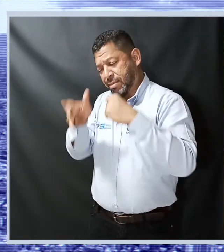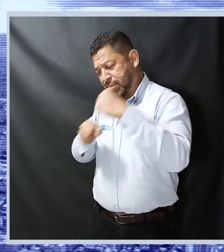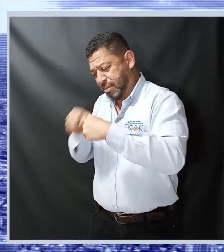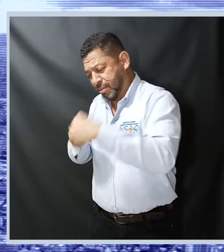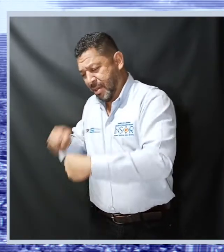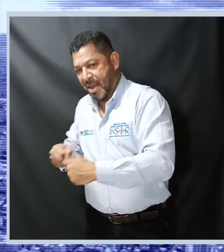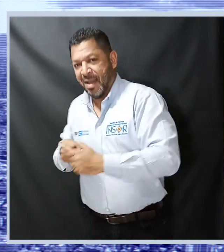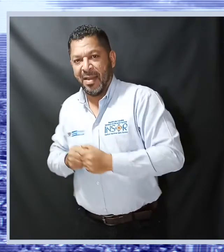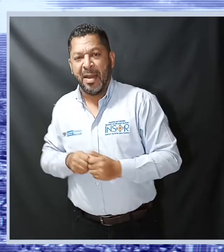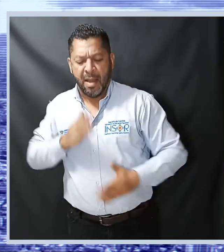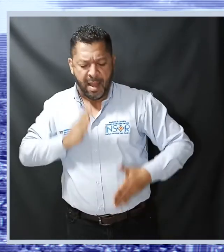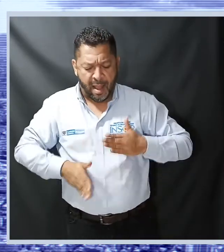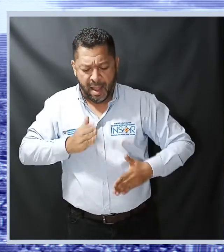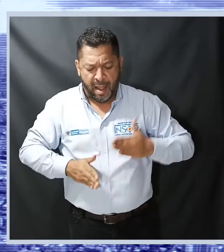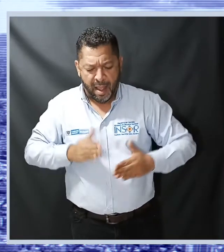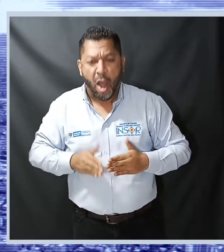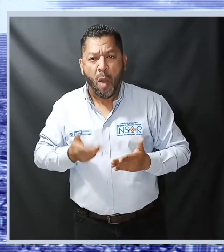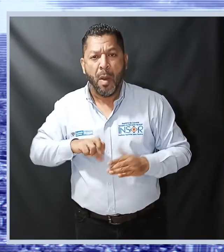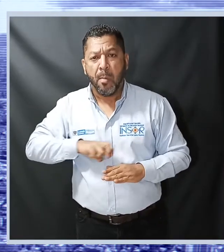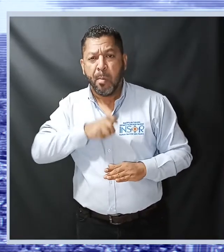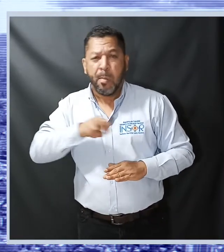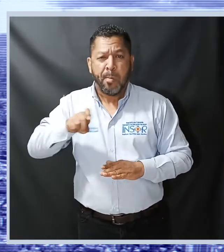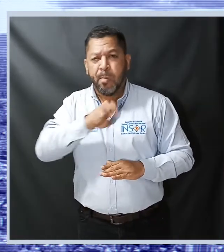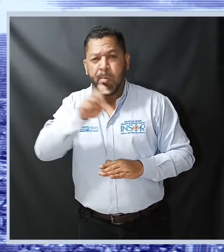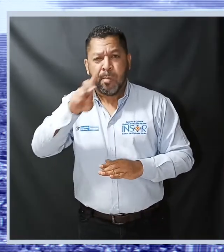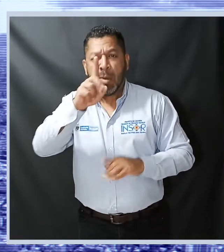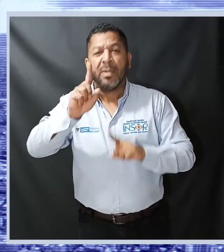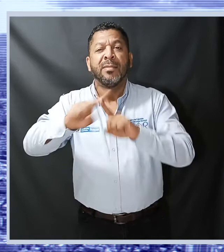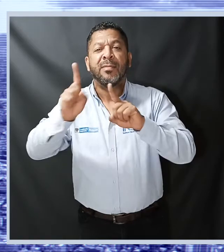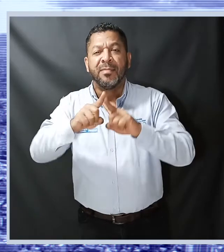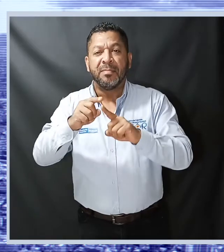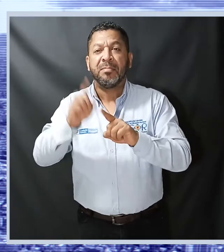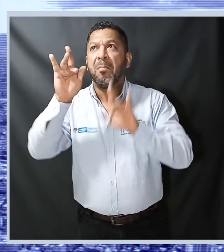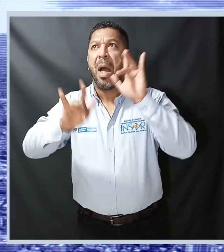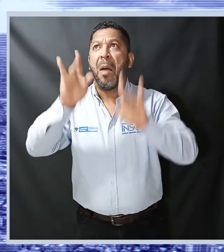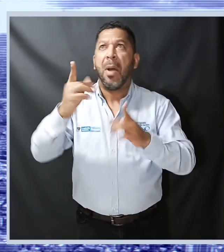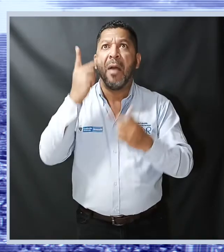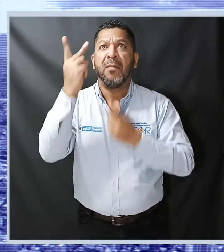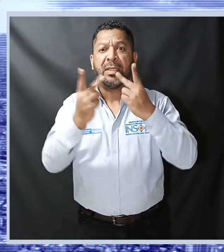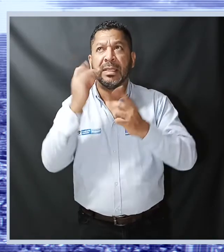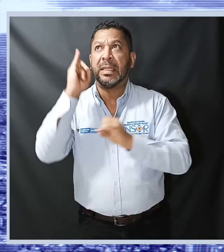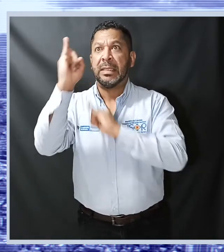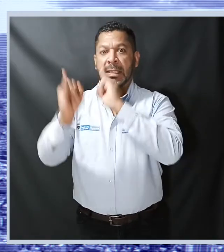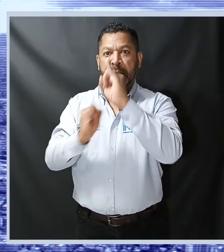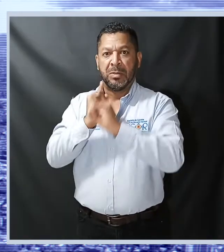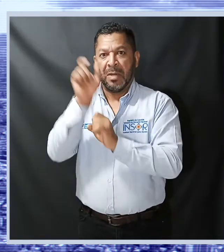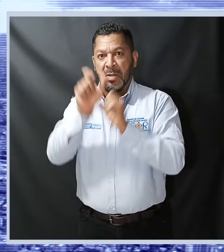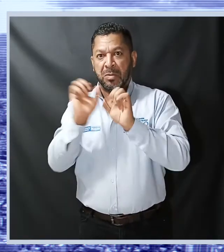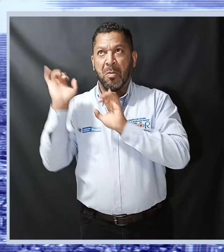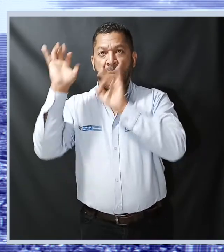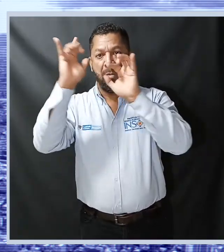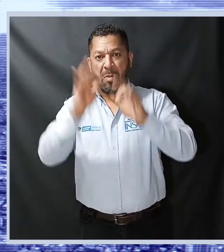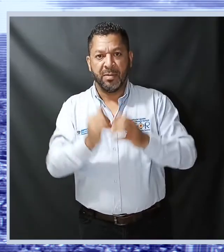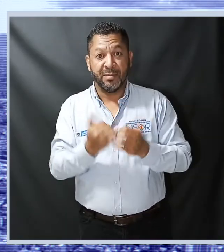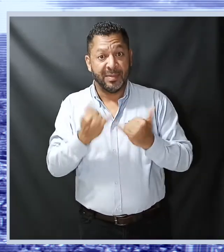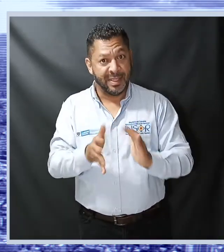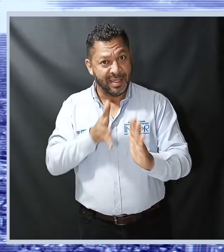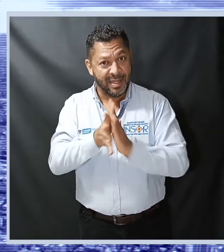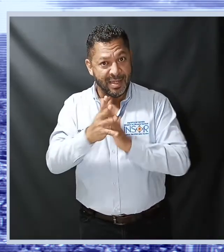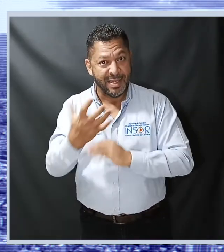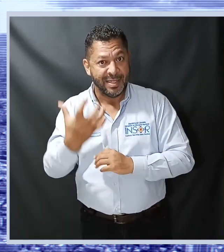este descenso. Carreras atléticas de montañismo, todos estos eventos con presencia internacional.